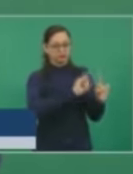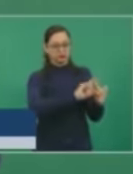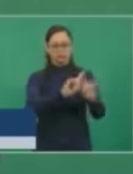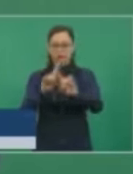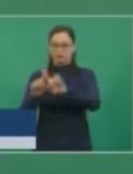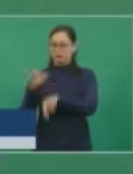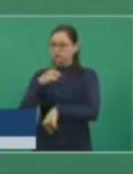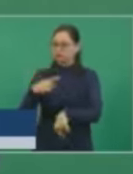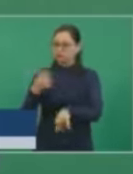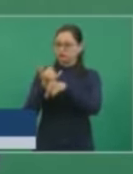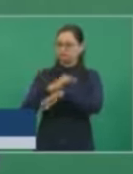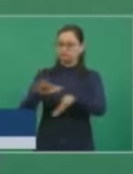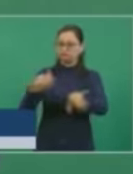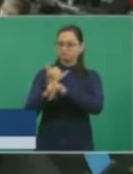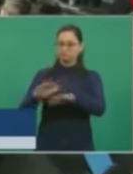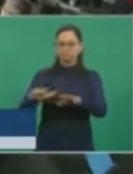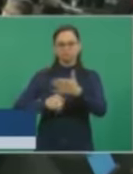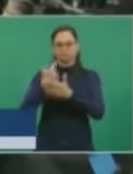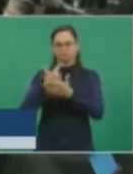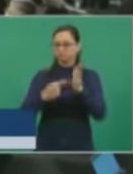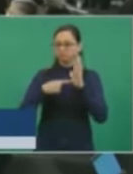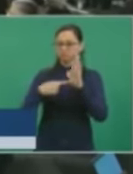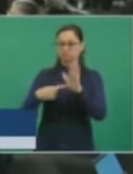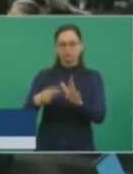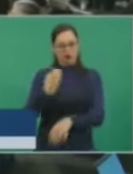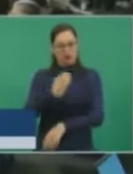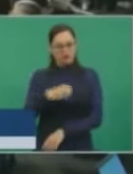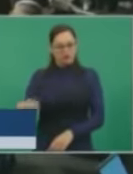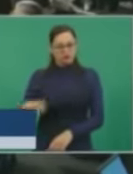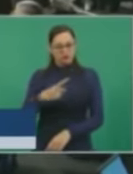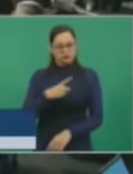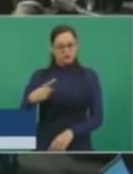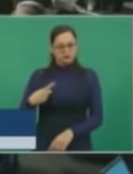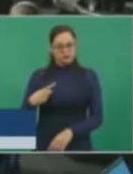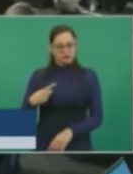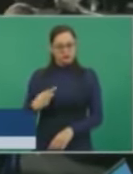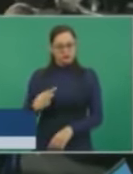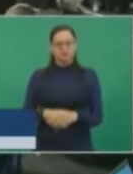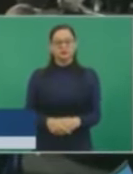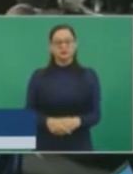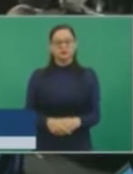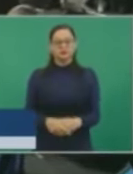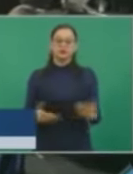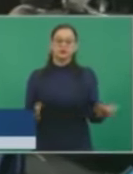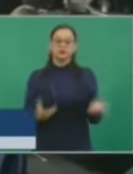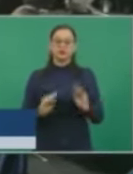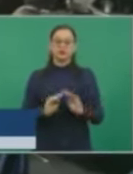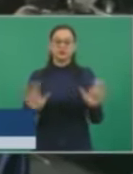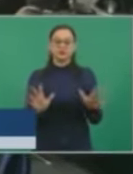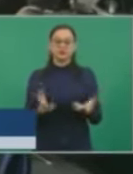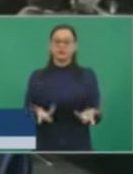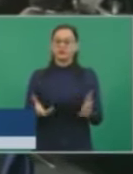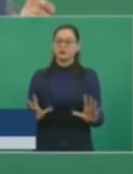información, pues le van a contestar con el acuerdo. Y entonces, en la disputa sobre fundamentación y motivación, competencias o no